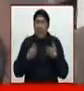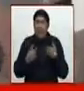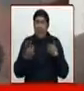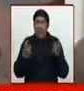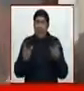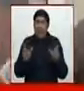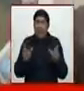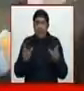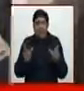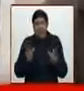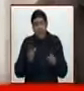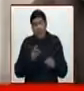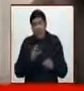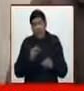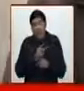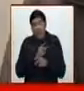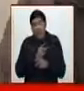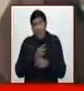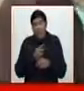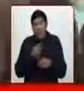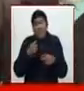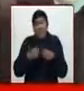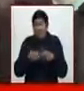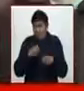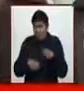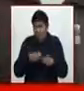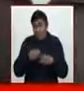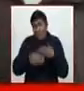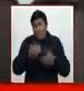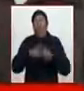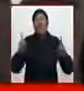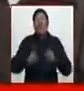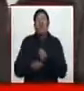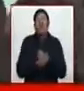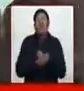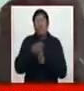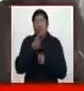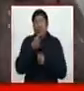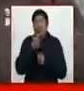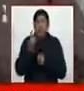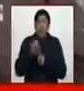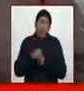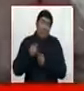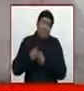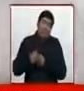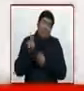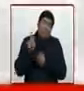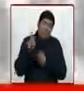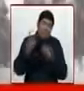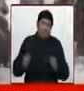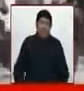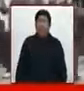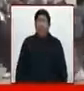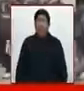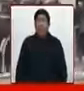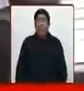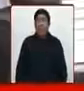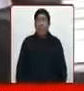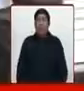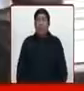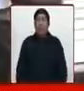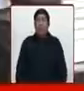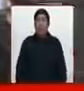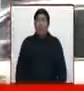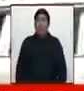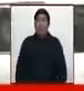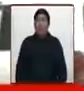papeletas de sufragio para prever y no tener problemas en la transacción que puedan realizar. Pero el banco dice, solo se requiere una.